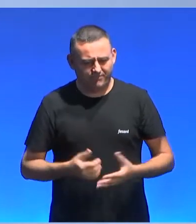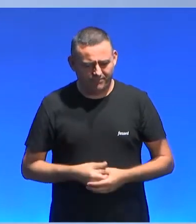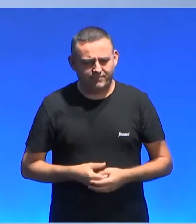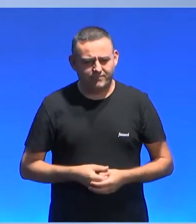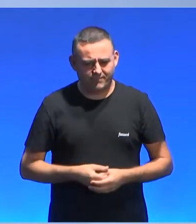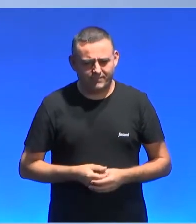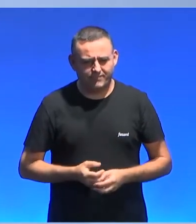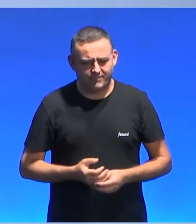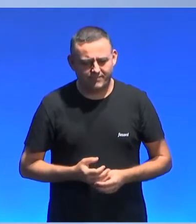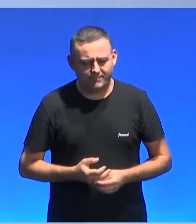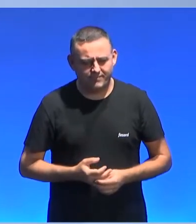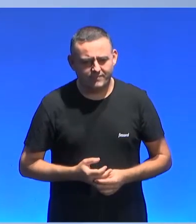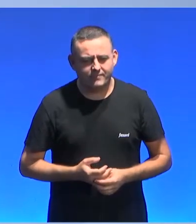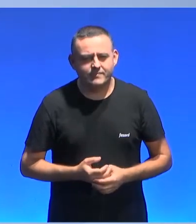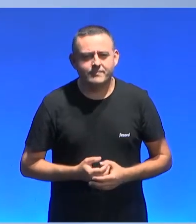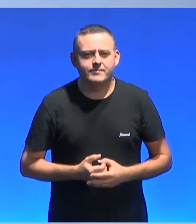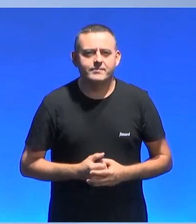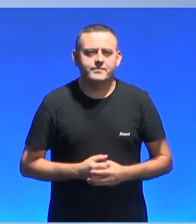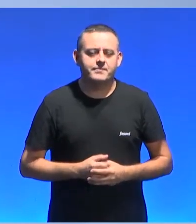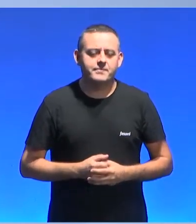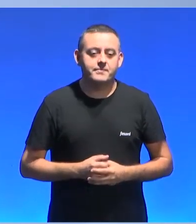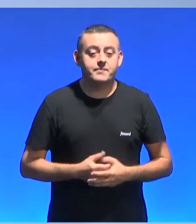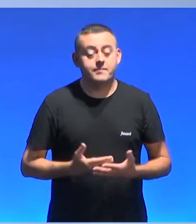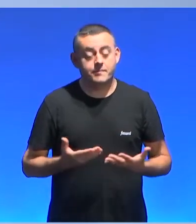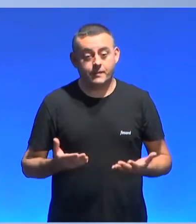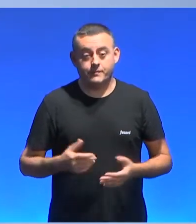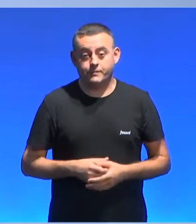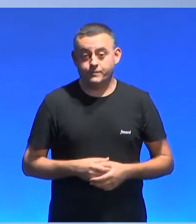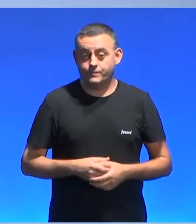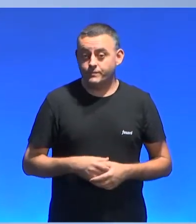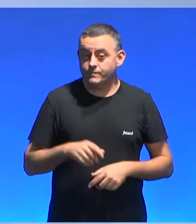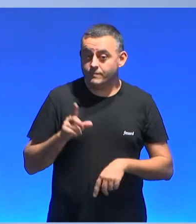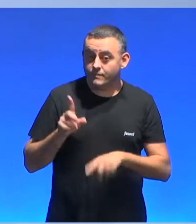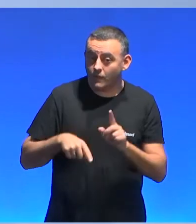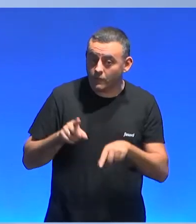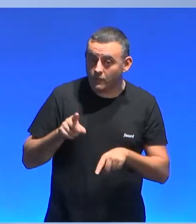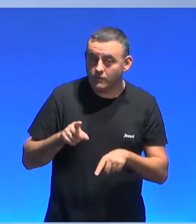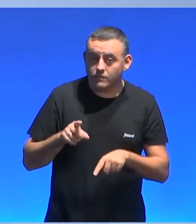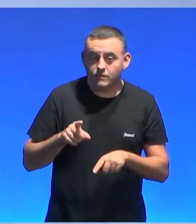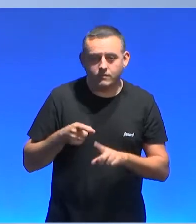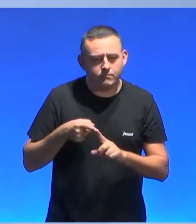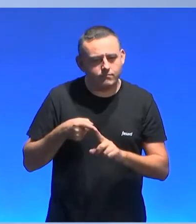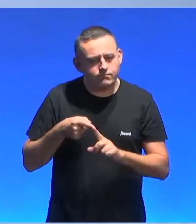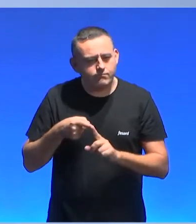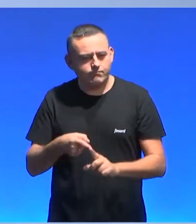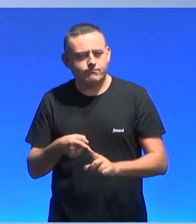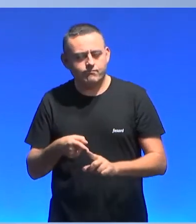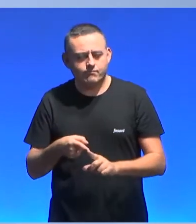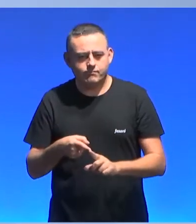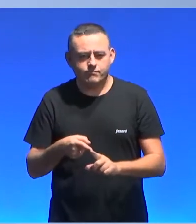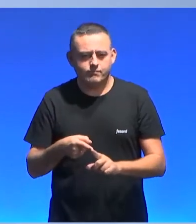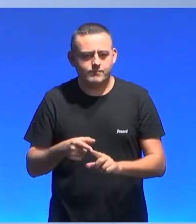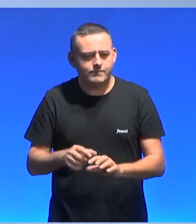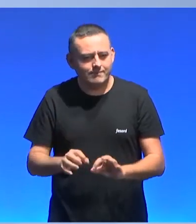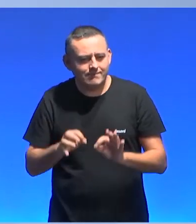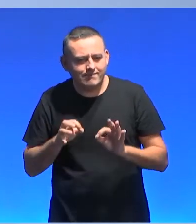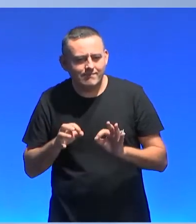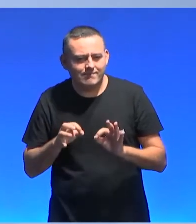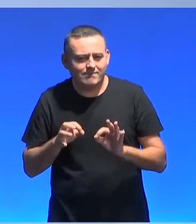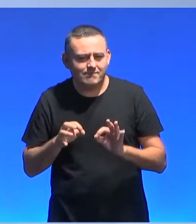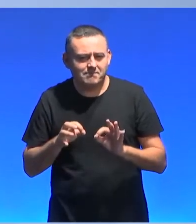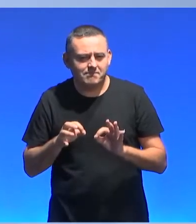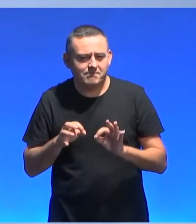son destinatarios privilegiados tampoco, imagino, puedan vivir bien. Porque